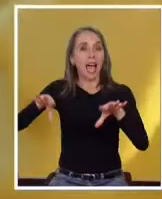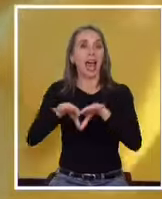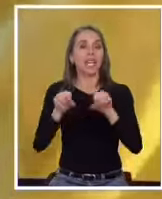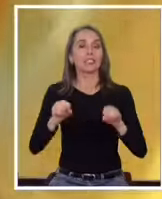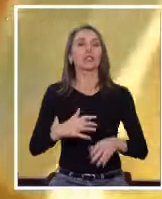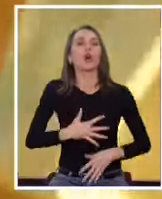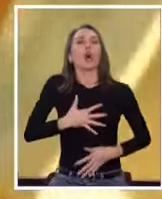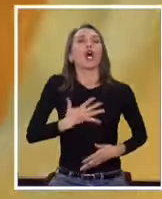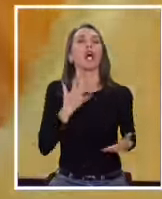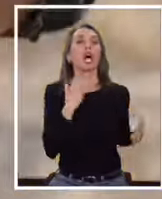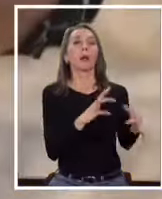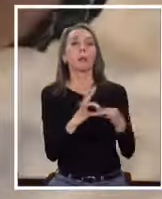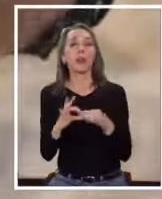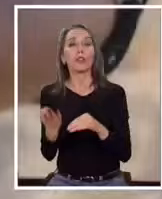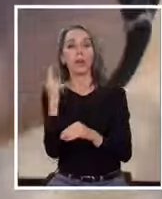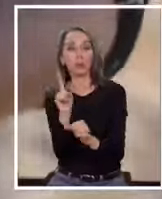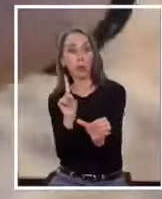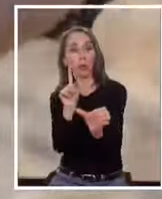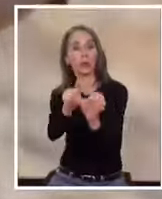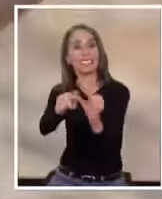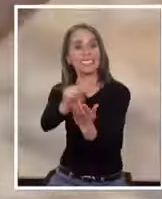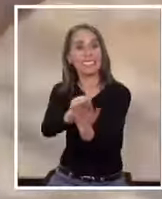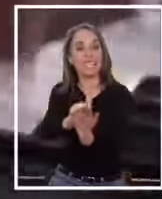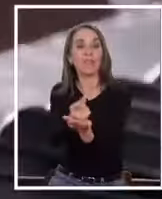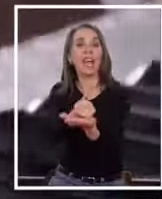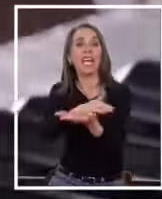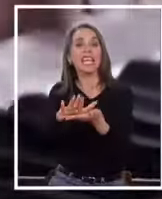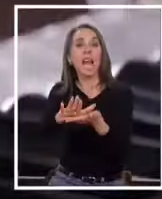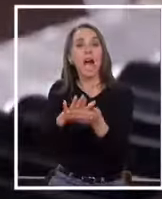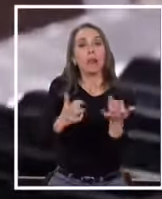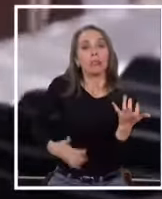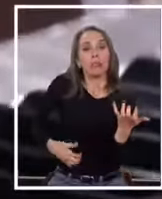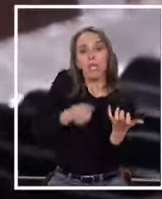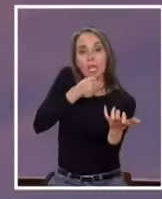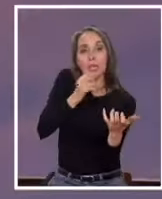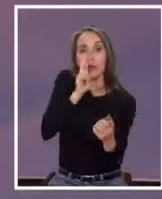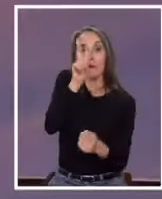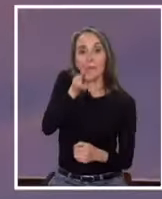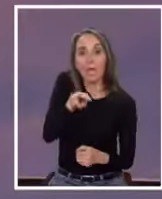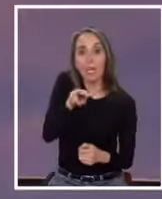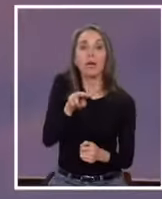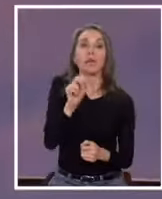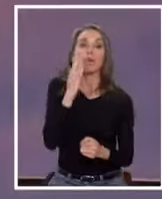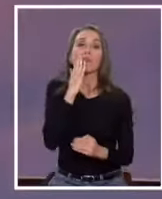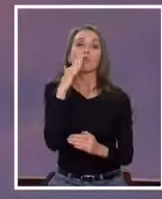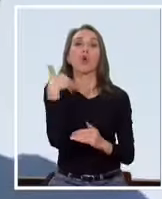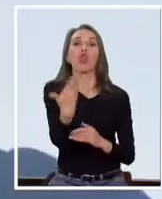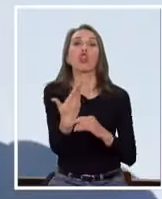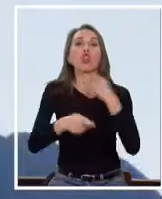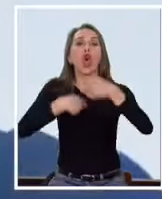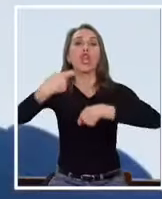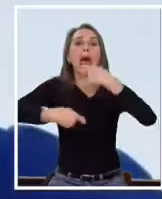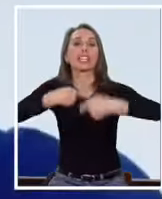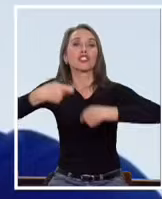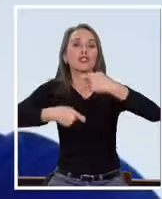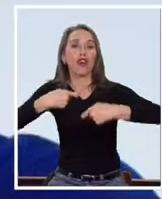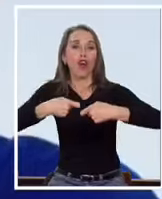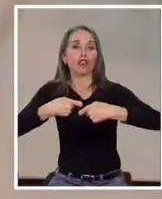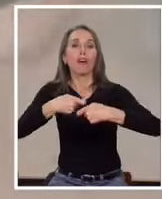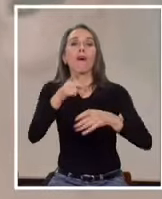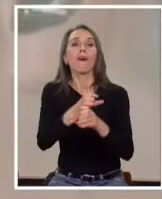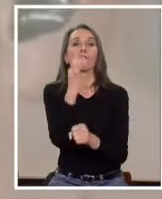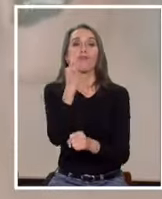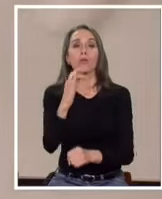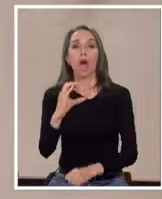propósito especial, pues previa inscripción se accederá gratuitamente al concierto, pero también se puede colaborar de forma voluntaria con la